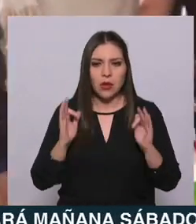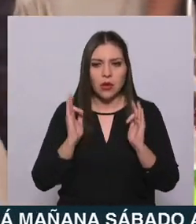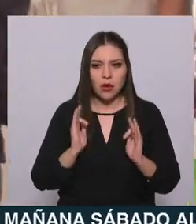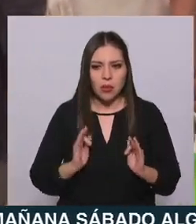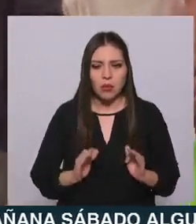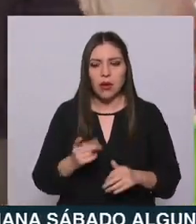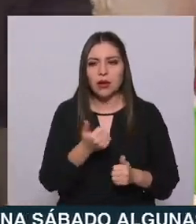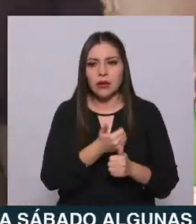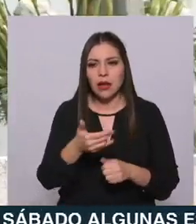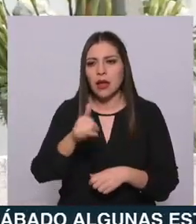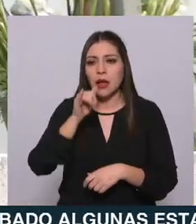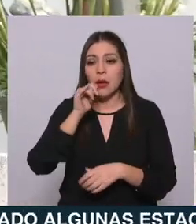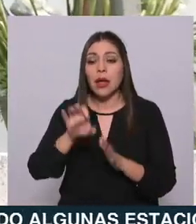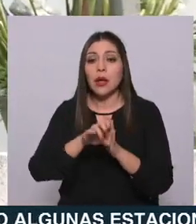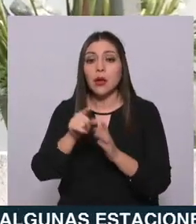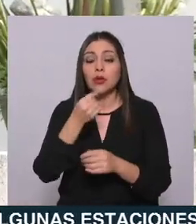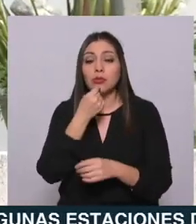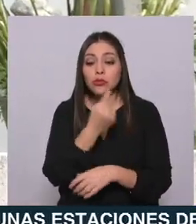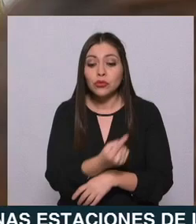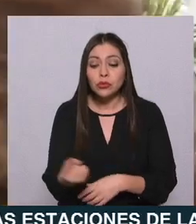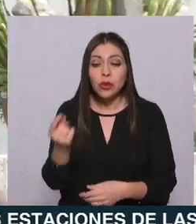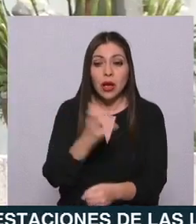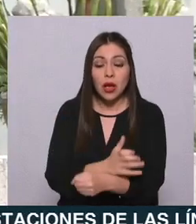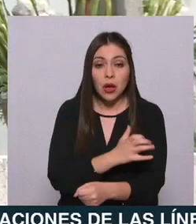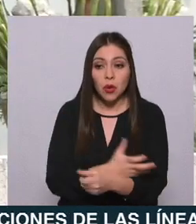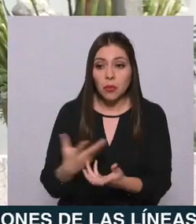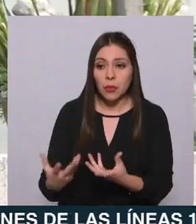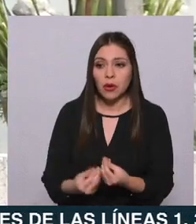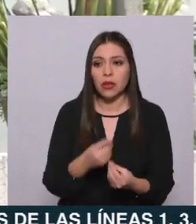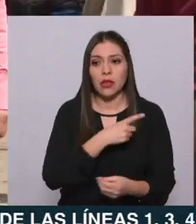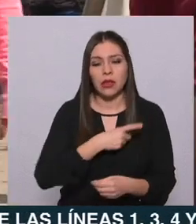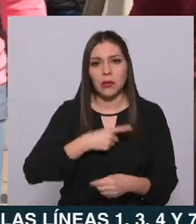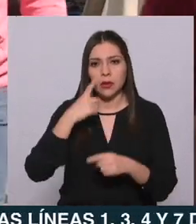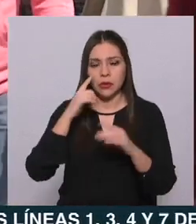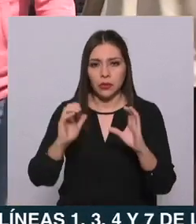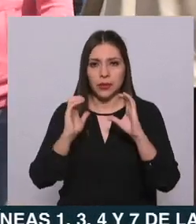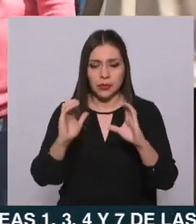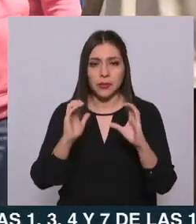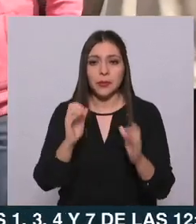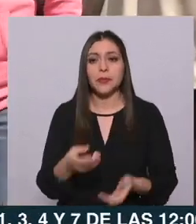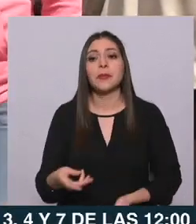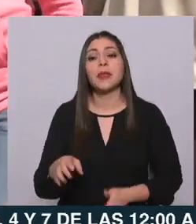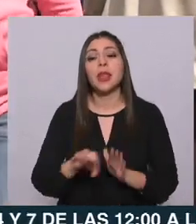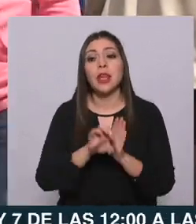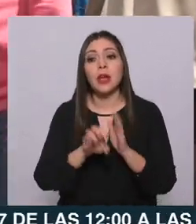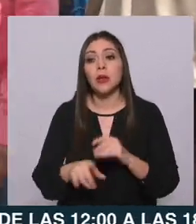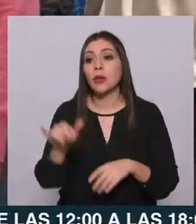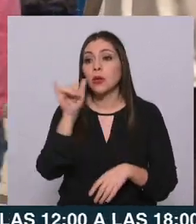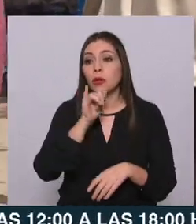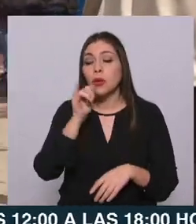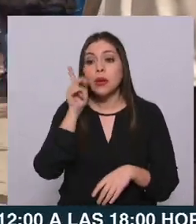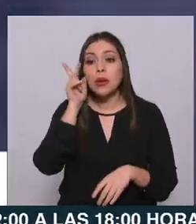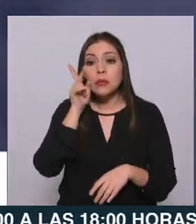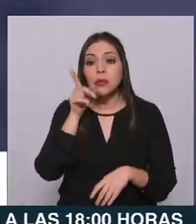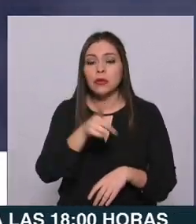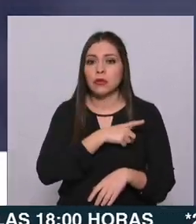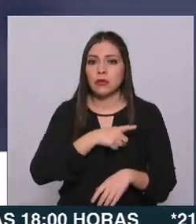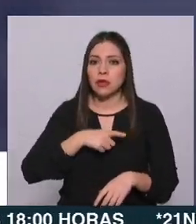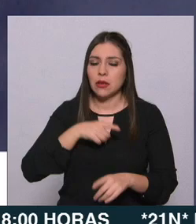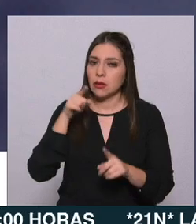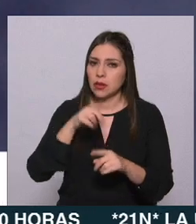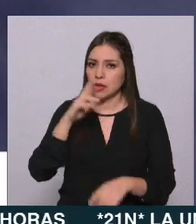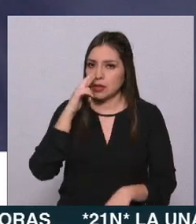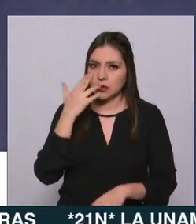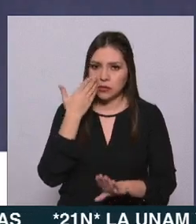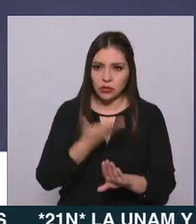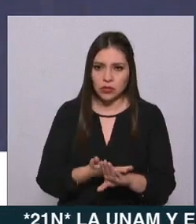niños o adultos mayores, cuídelos. También sugiere que si consume alcohol sea responsable y no